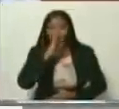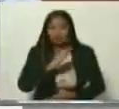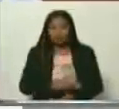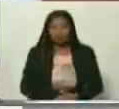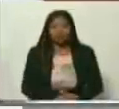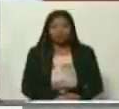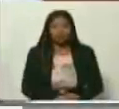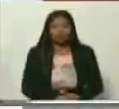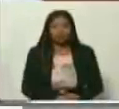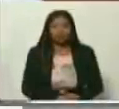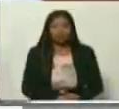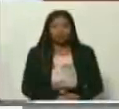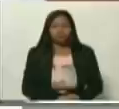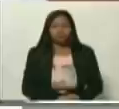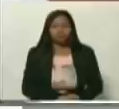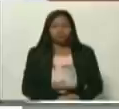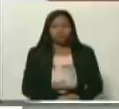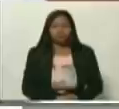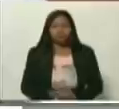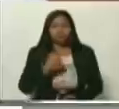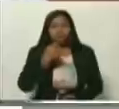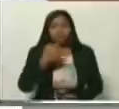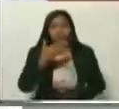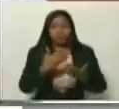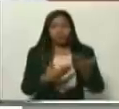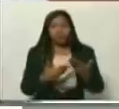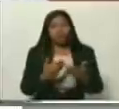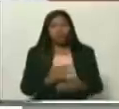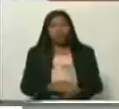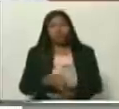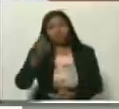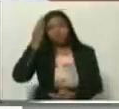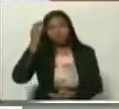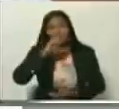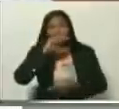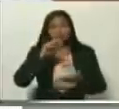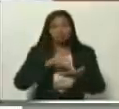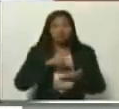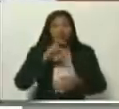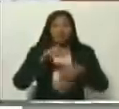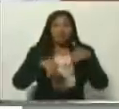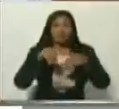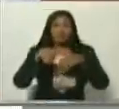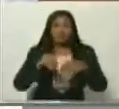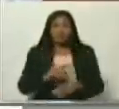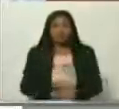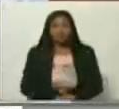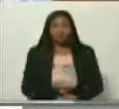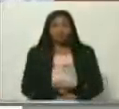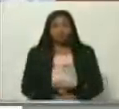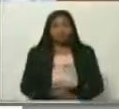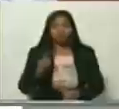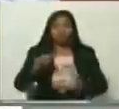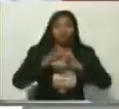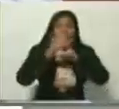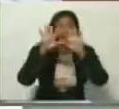¿verdad?, por estas sentencias del Consejo Nacional Electoral que